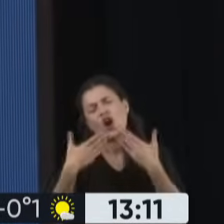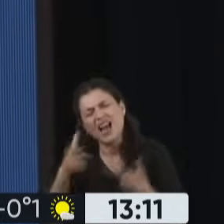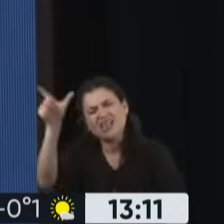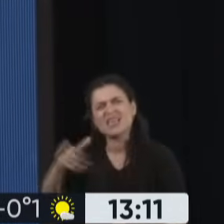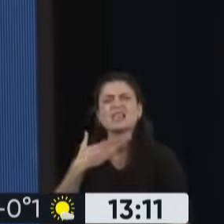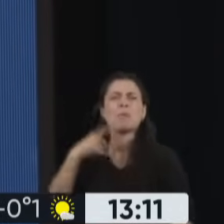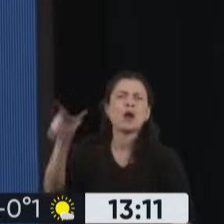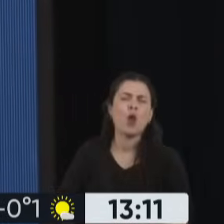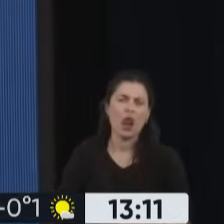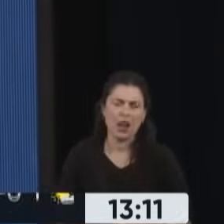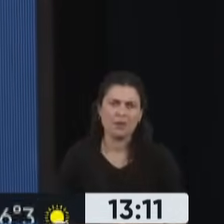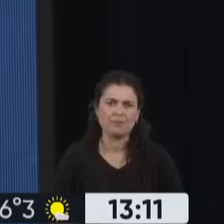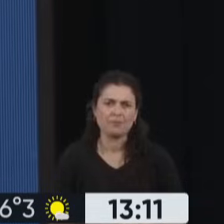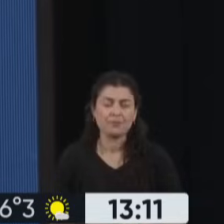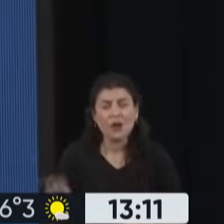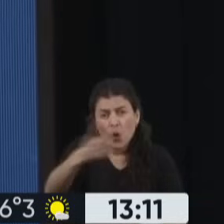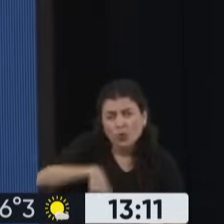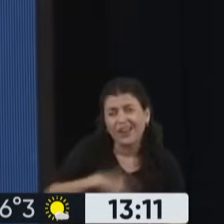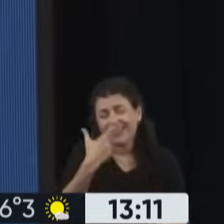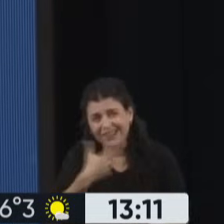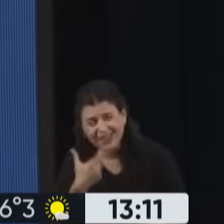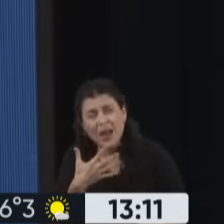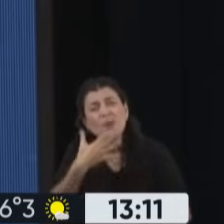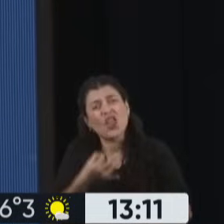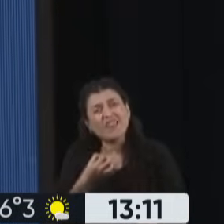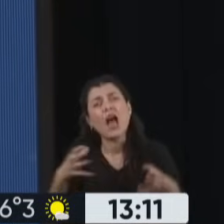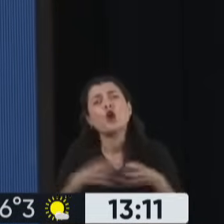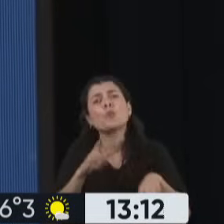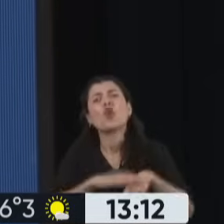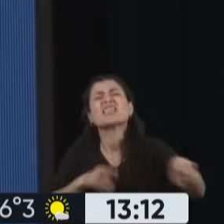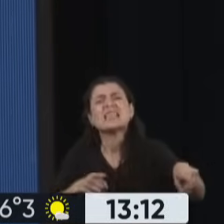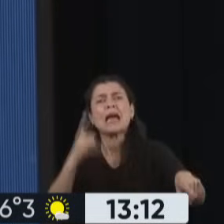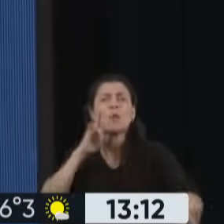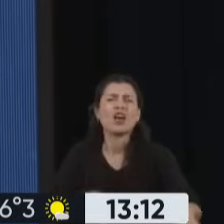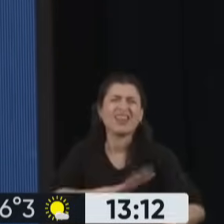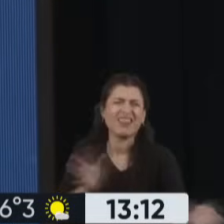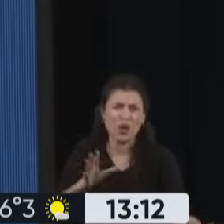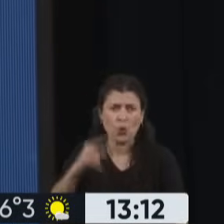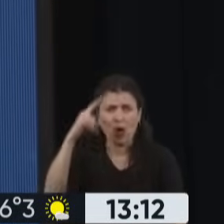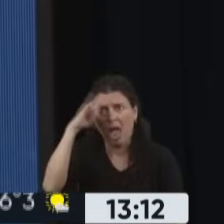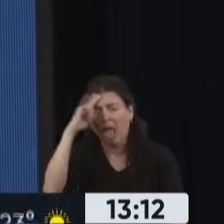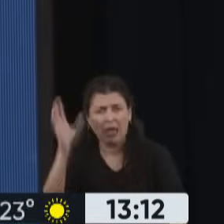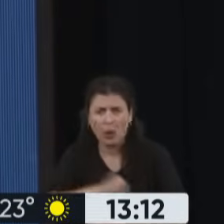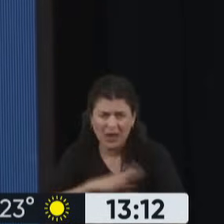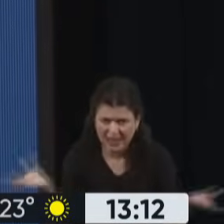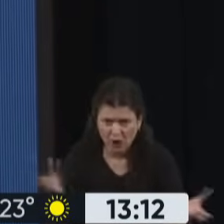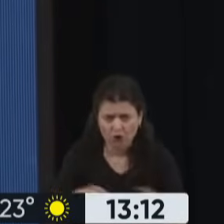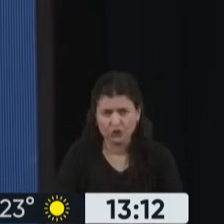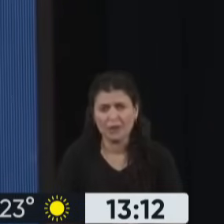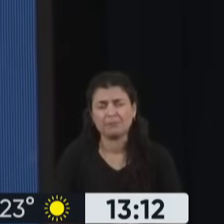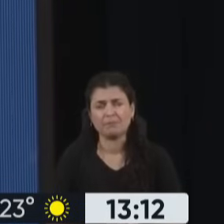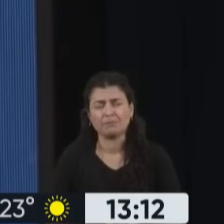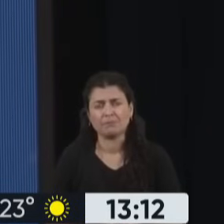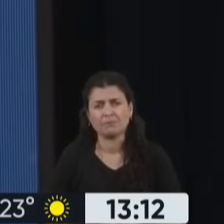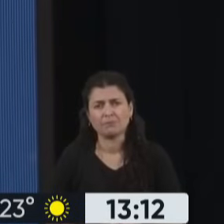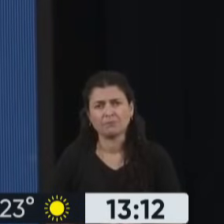No se rían porque no solo, digamos, están los zurdos ridículos, digamos, hay otros que, digamos, comparten programa